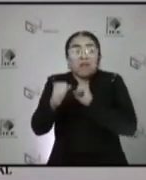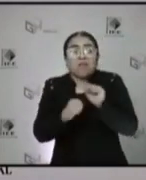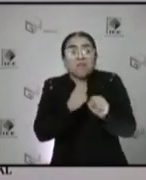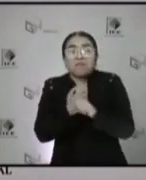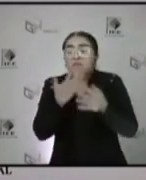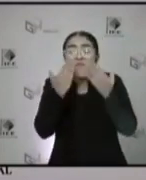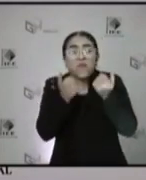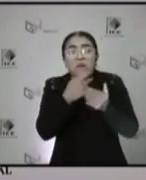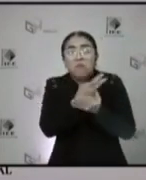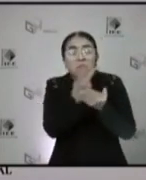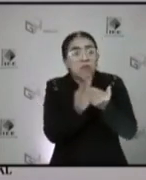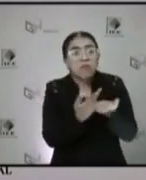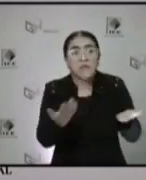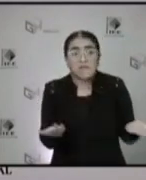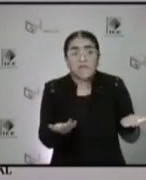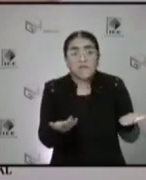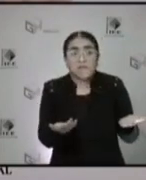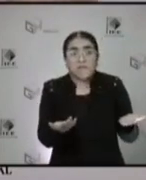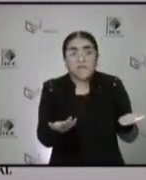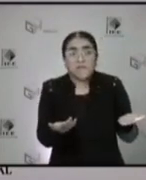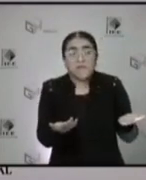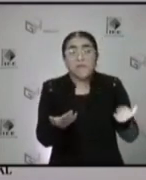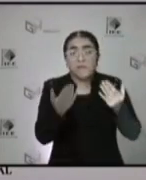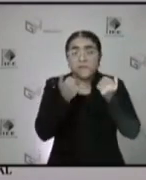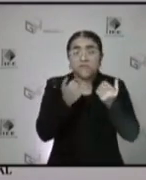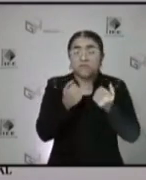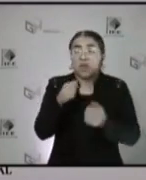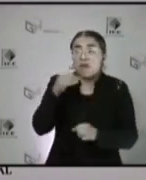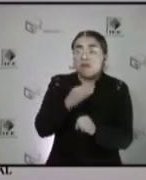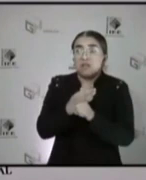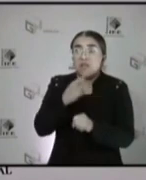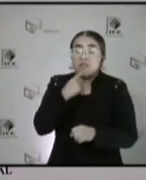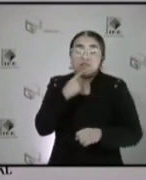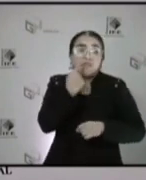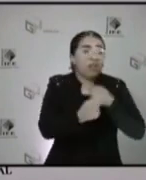este tipo de estudios, todo lo que se dice aquí es una falacia.